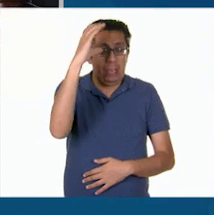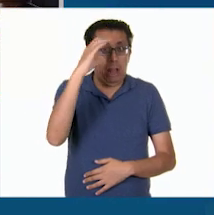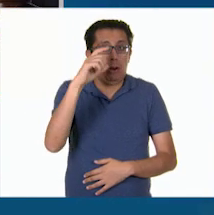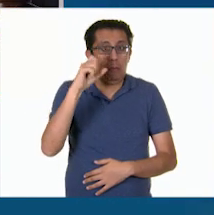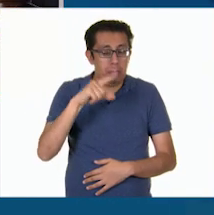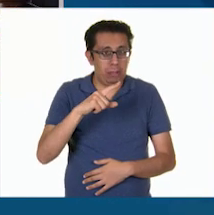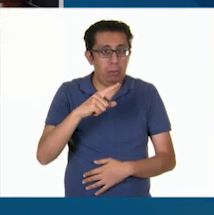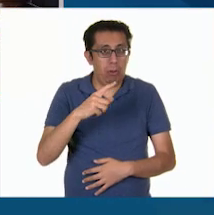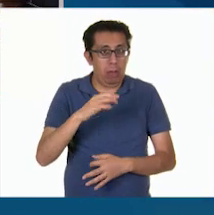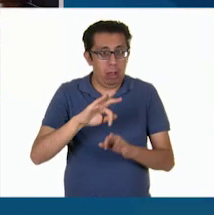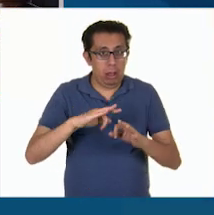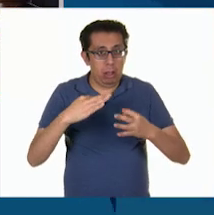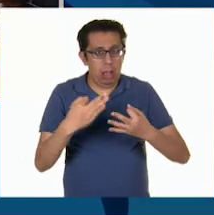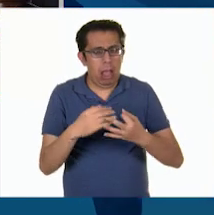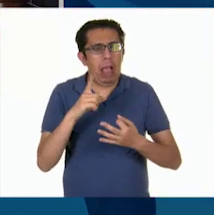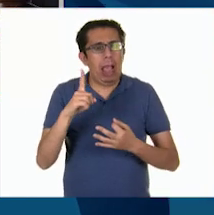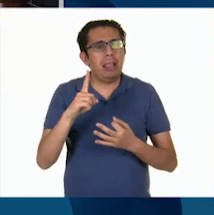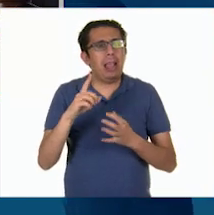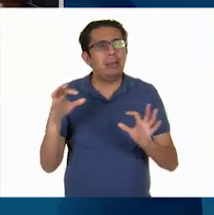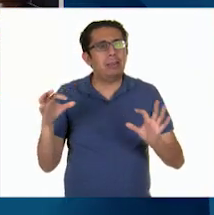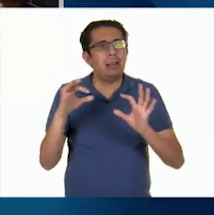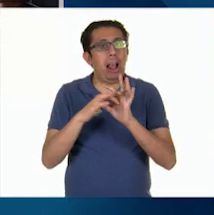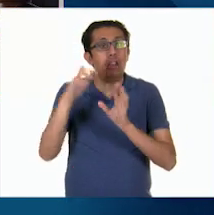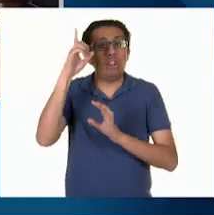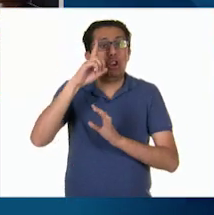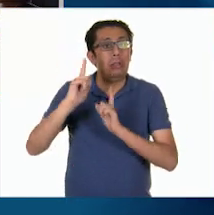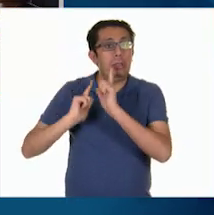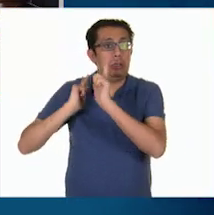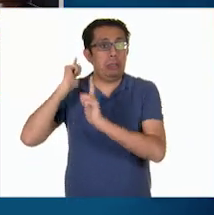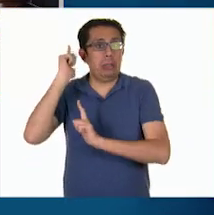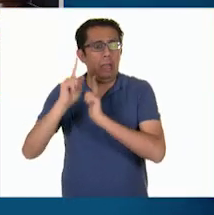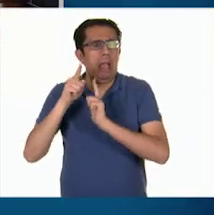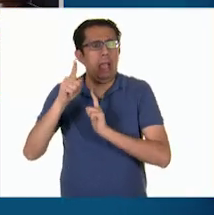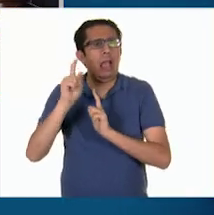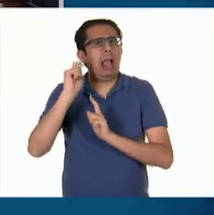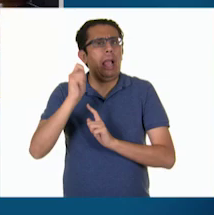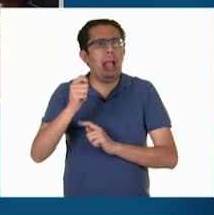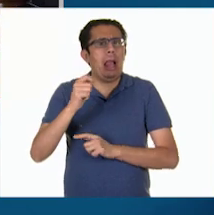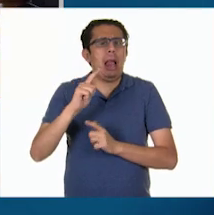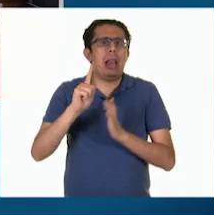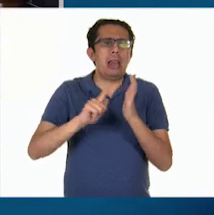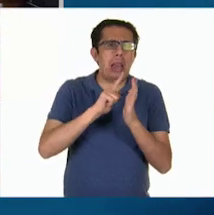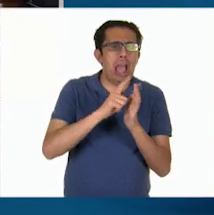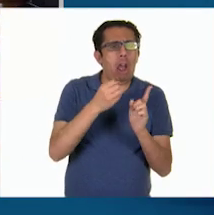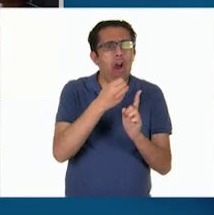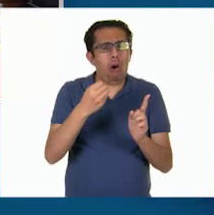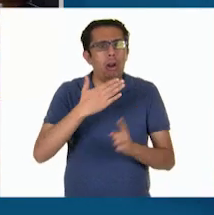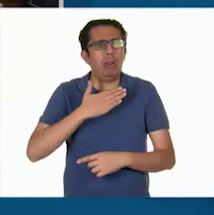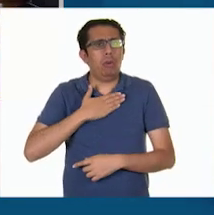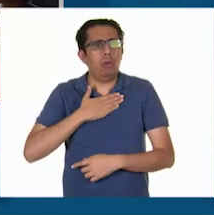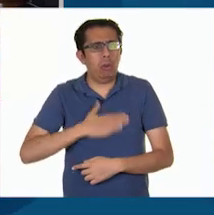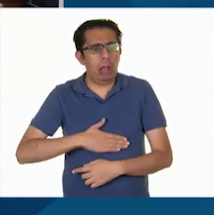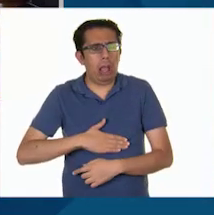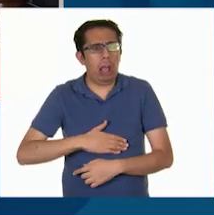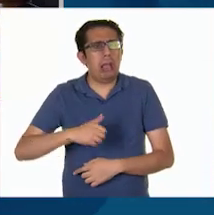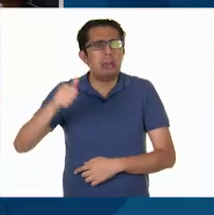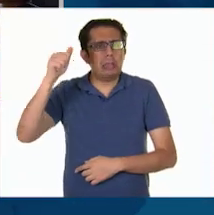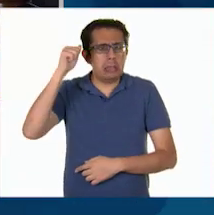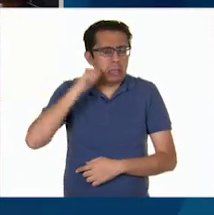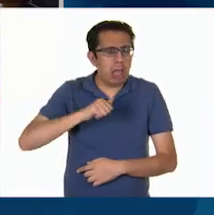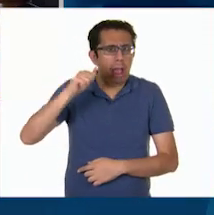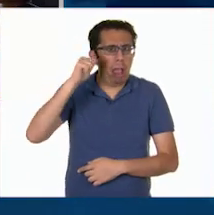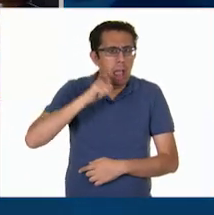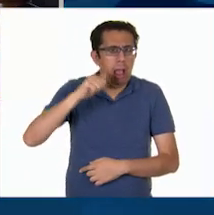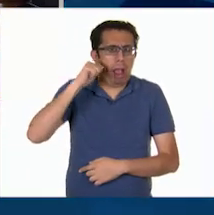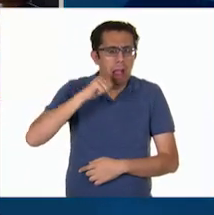a la mitología griega y personifica la ley y el orden, el derecho y la justicia, y por ello se le invocaba en todos los juramentos.